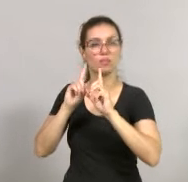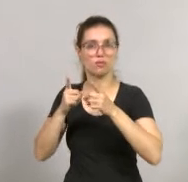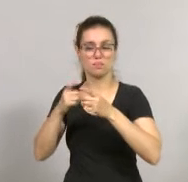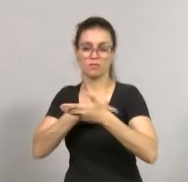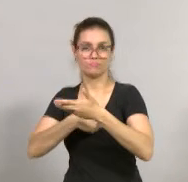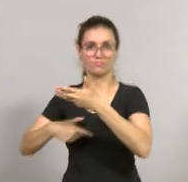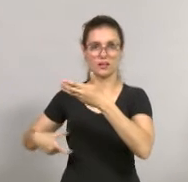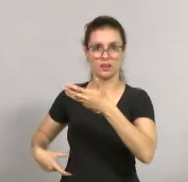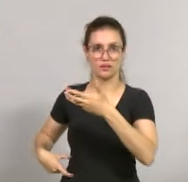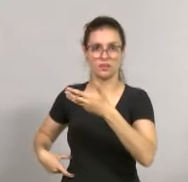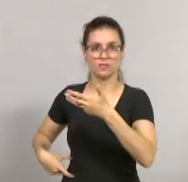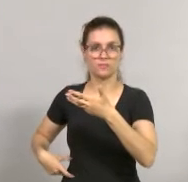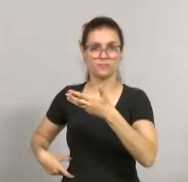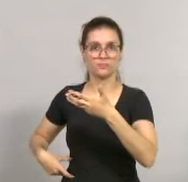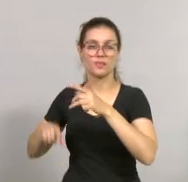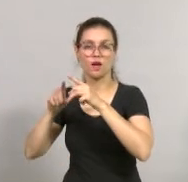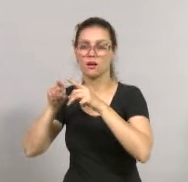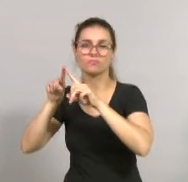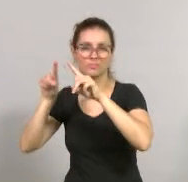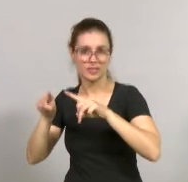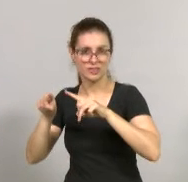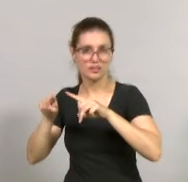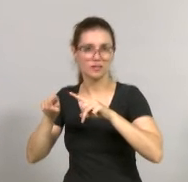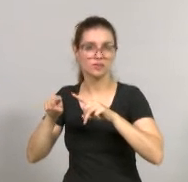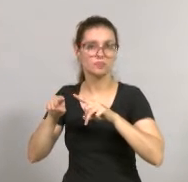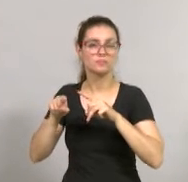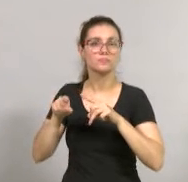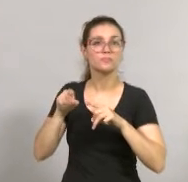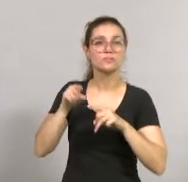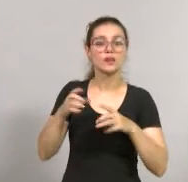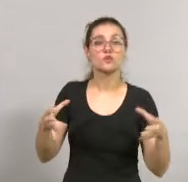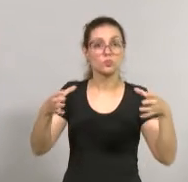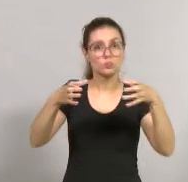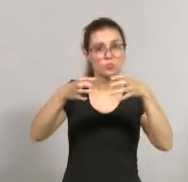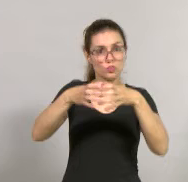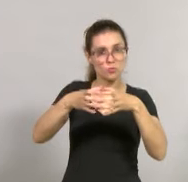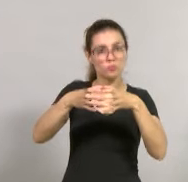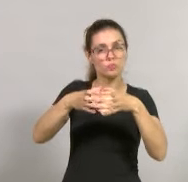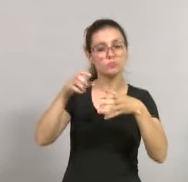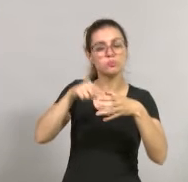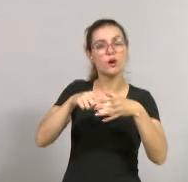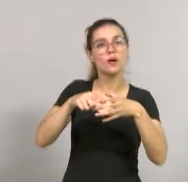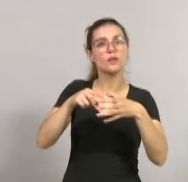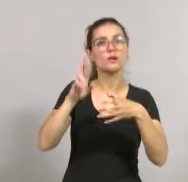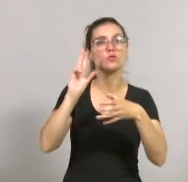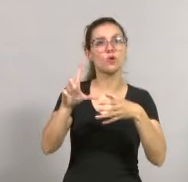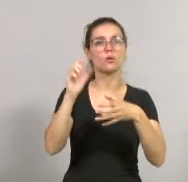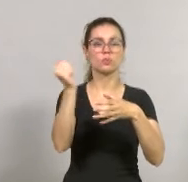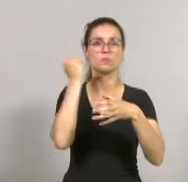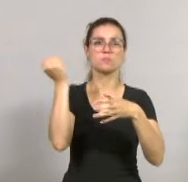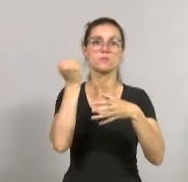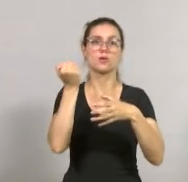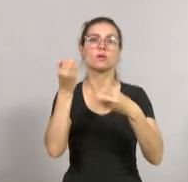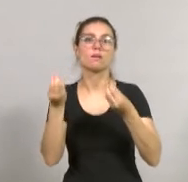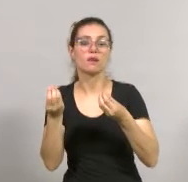Estado, en este caso a través del Ministerio. Sí, también en esta conformación del grupo asociativo juega un rol importante la Unidad de